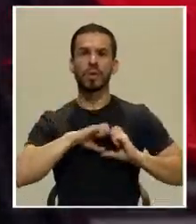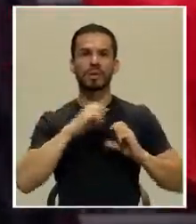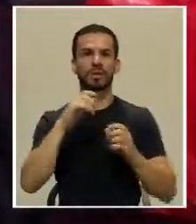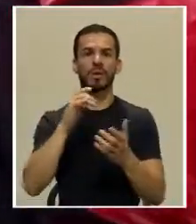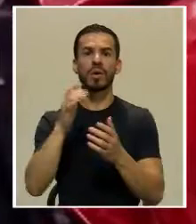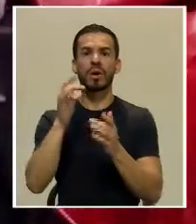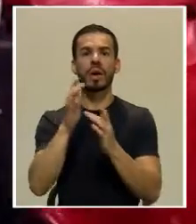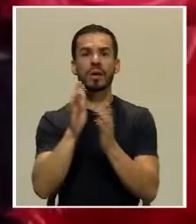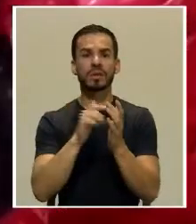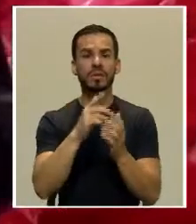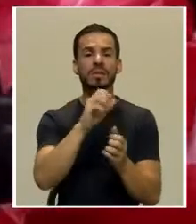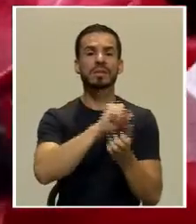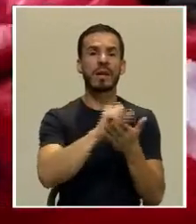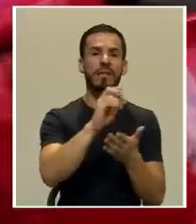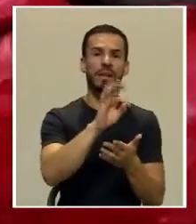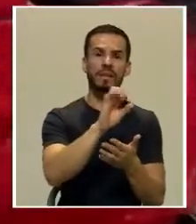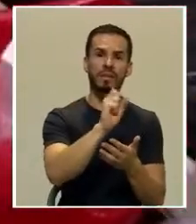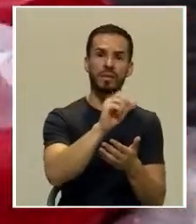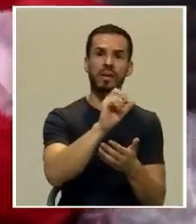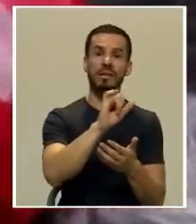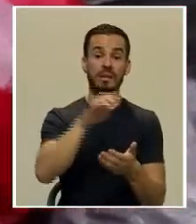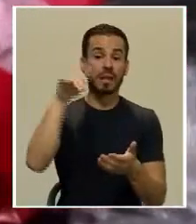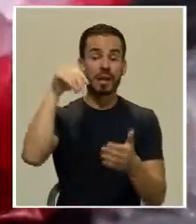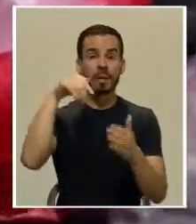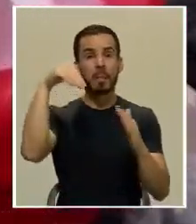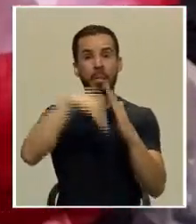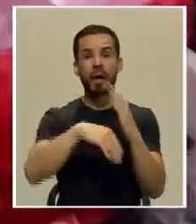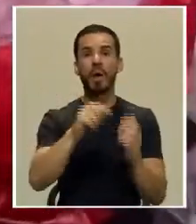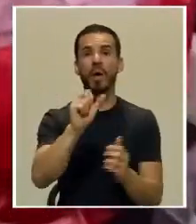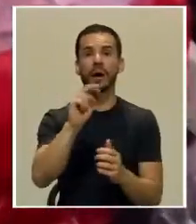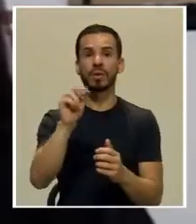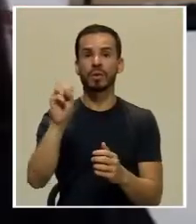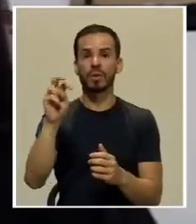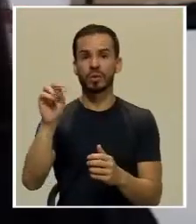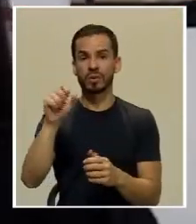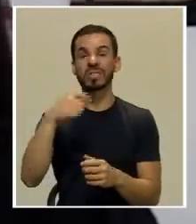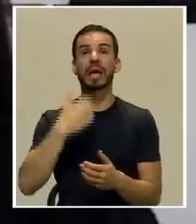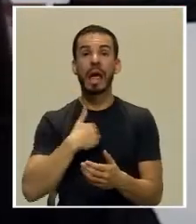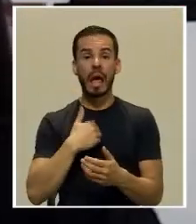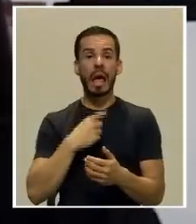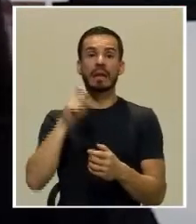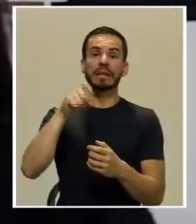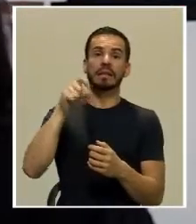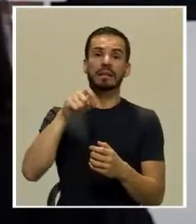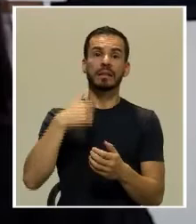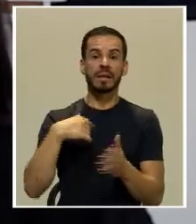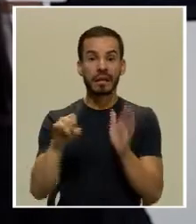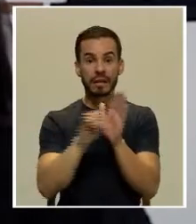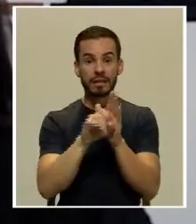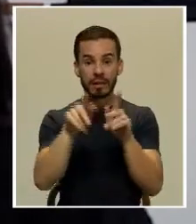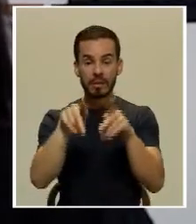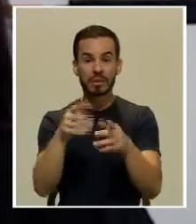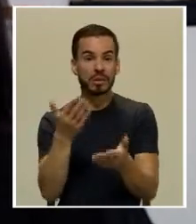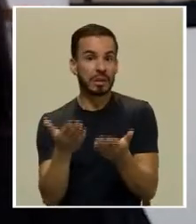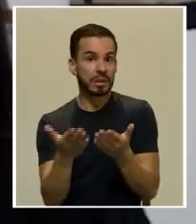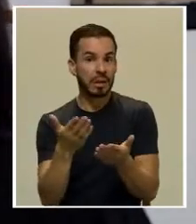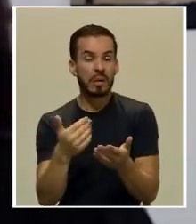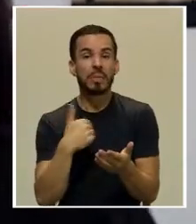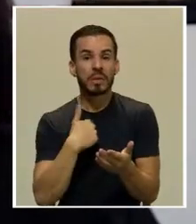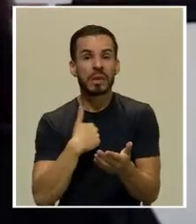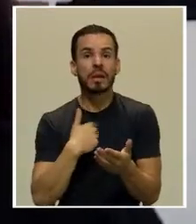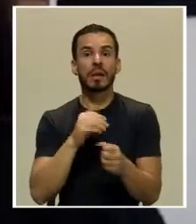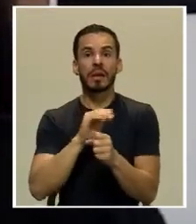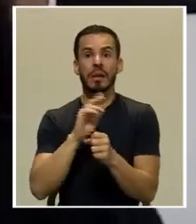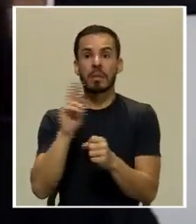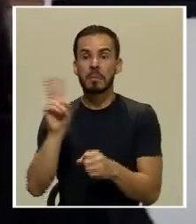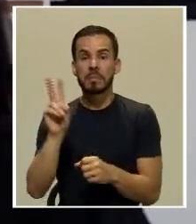Jesús, San Francisco de Asís y Bajo Anonos. Hay una necesidad de identificar personas que posiblemente puedan tener